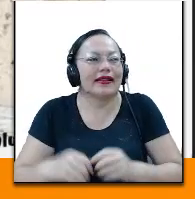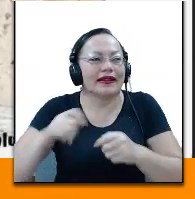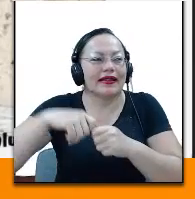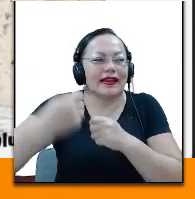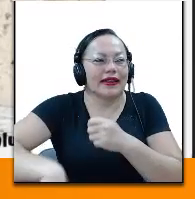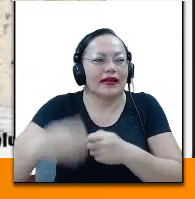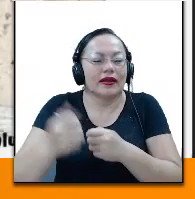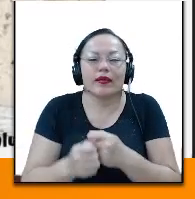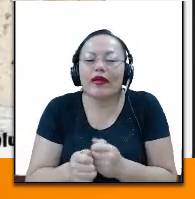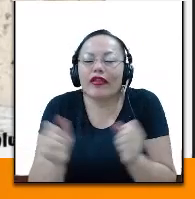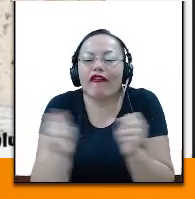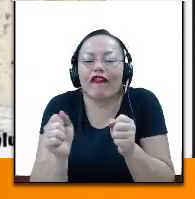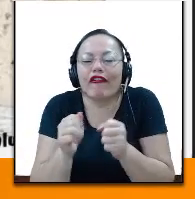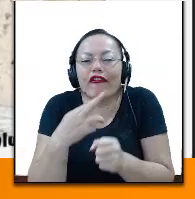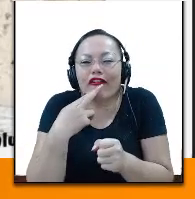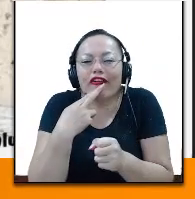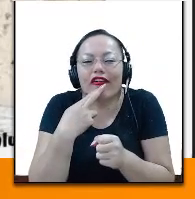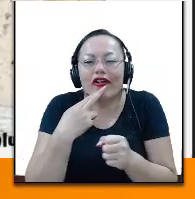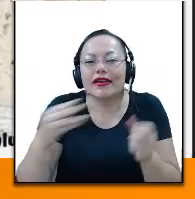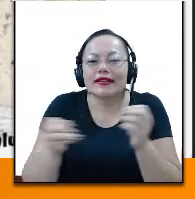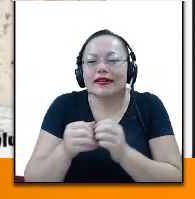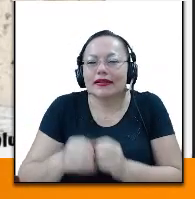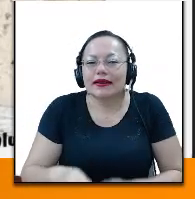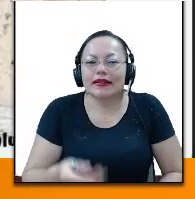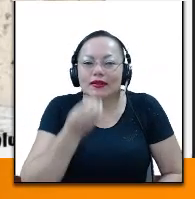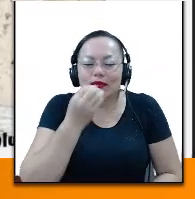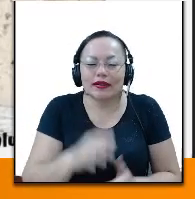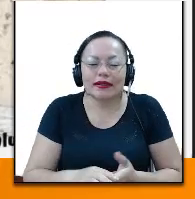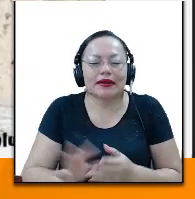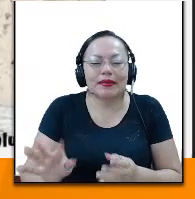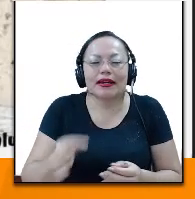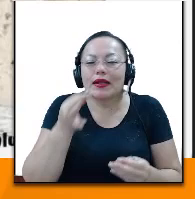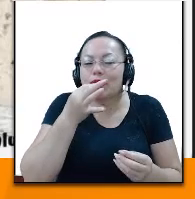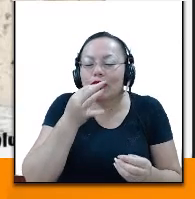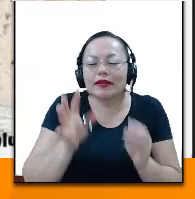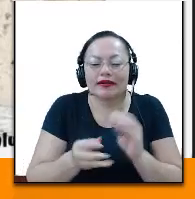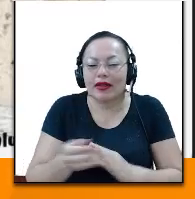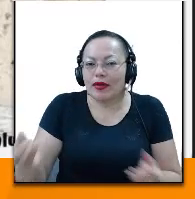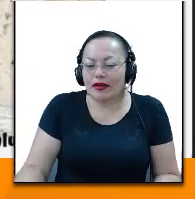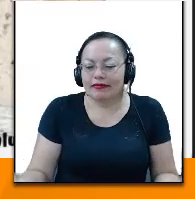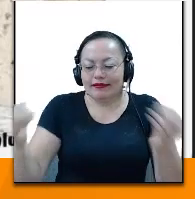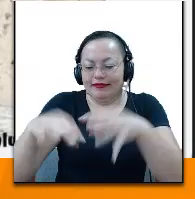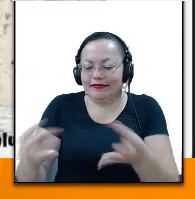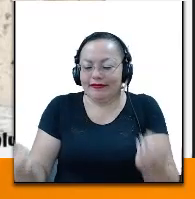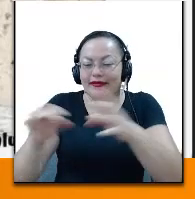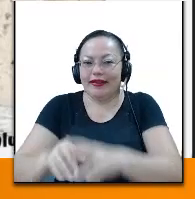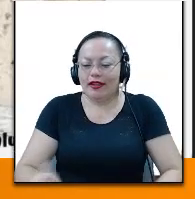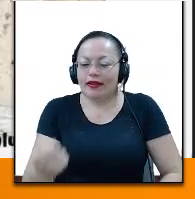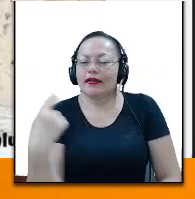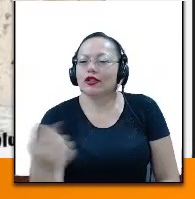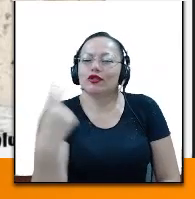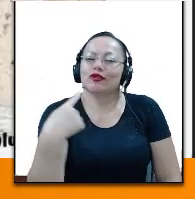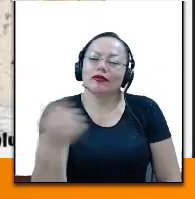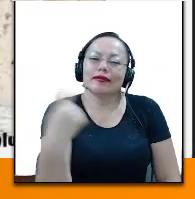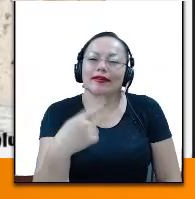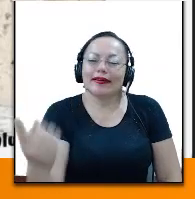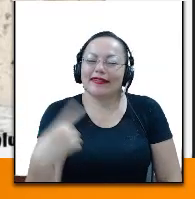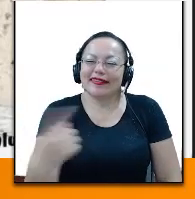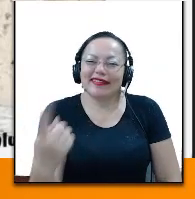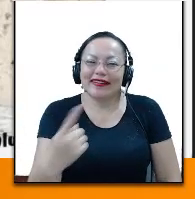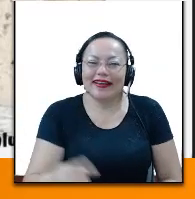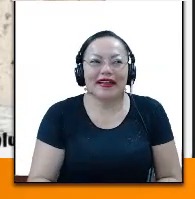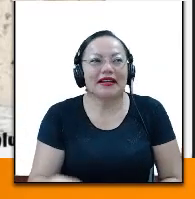estar congeladas para que sea algo así tipo como granizado. Vertimos todas las cosas a la licuadora, como si fuera que nos quede